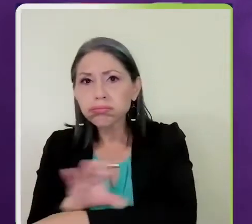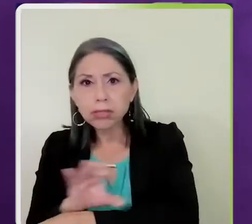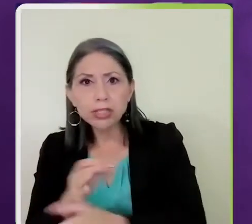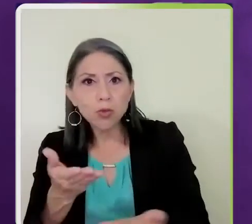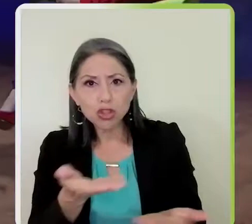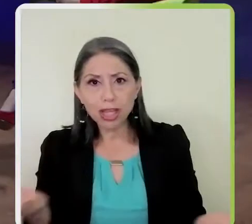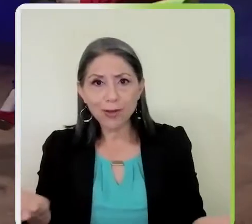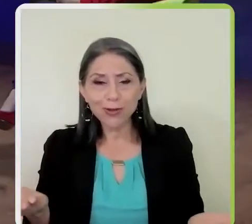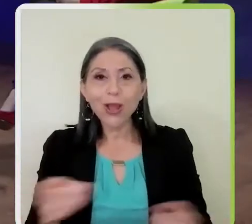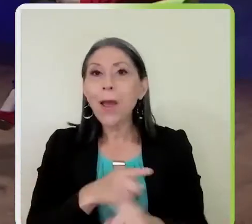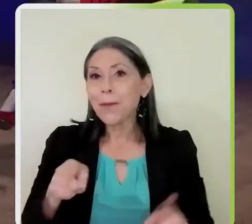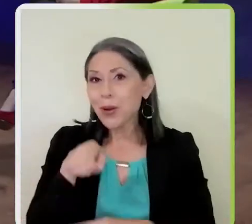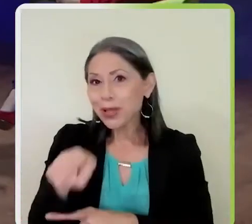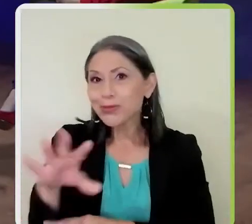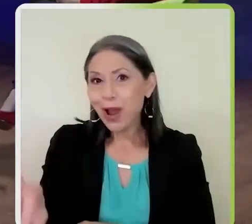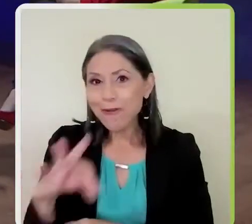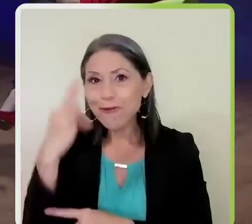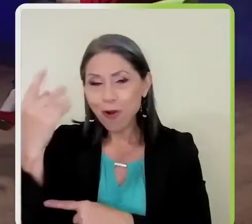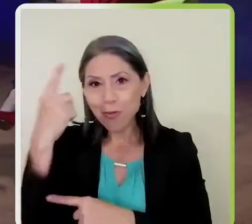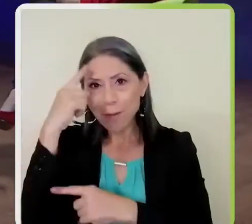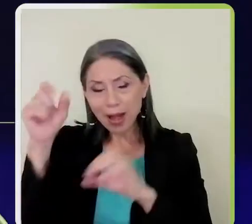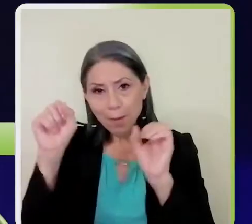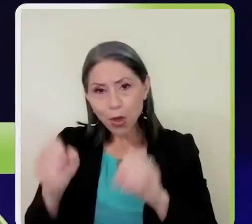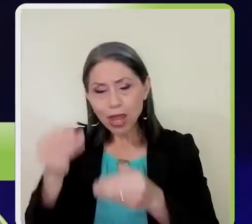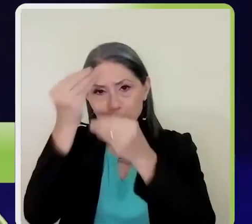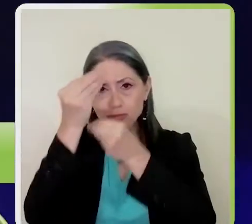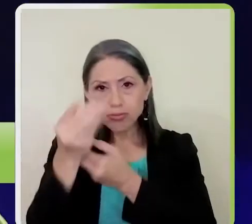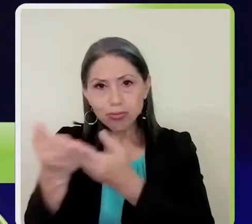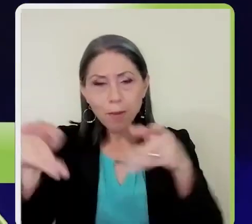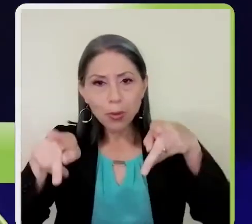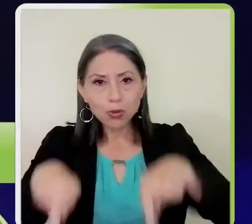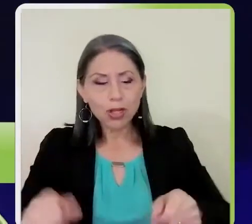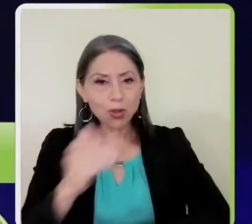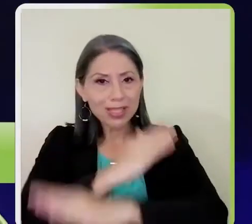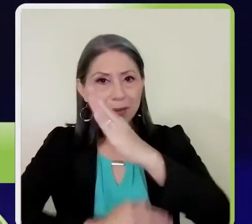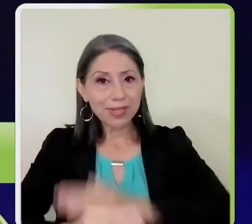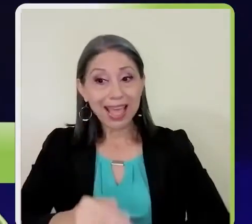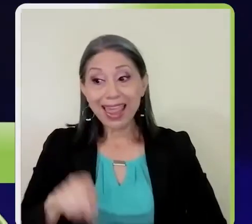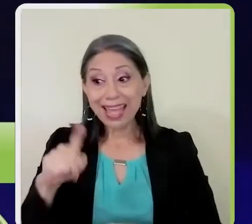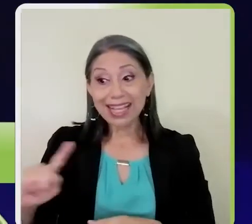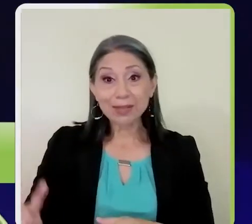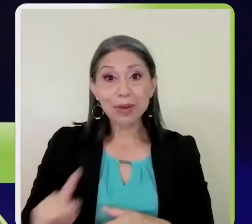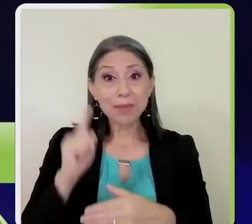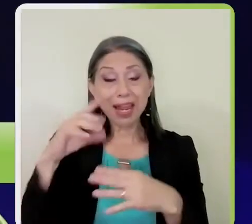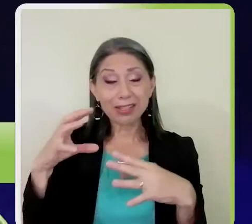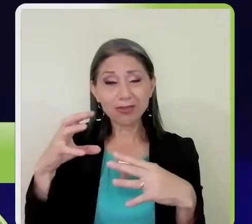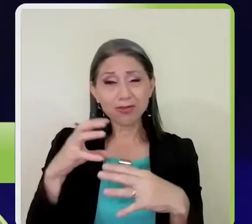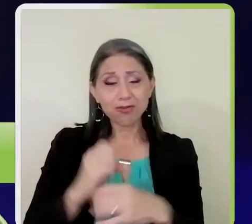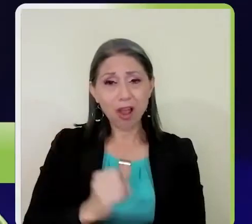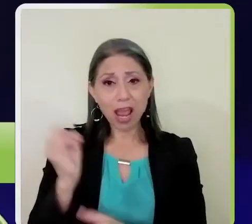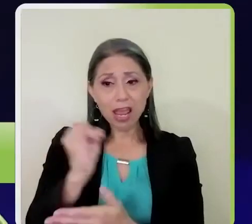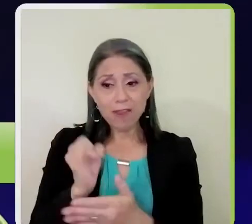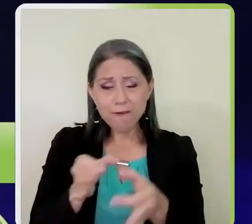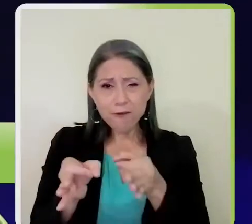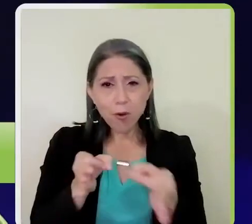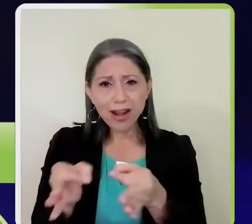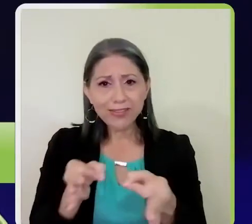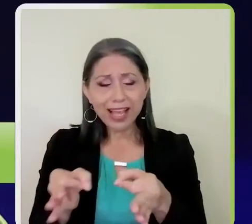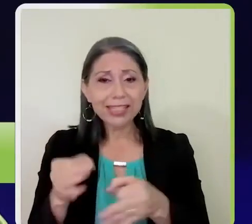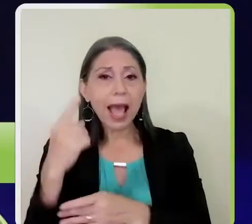para llegarle a la población con discapacidad. Y esas primeras infografías que hicimos fue para las personas